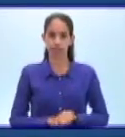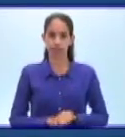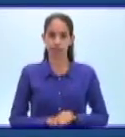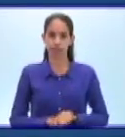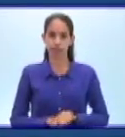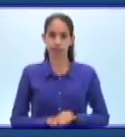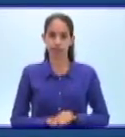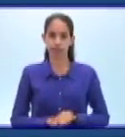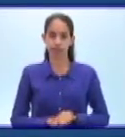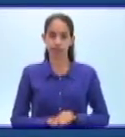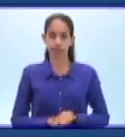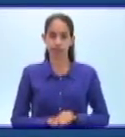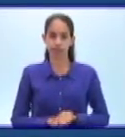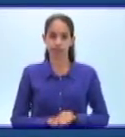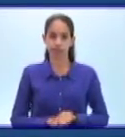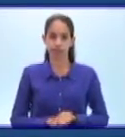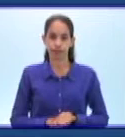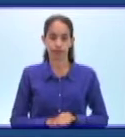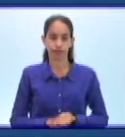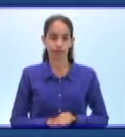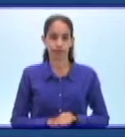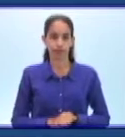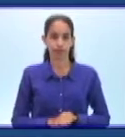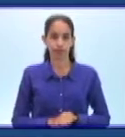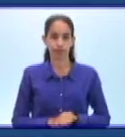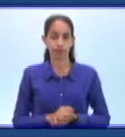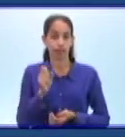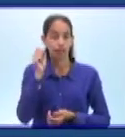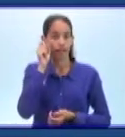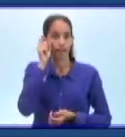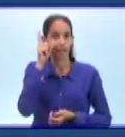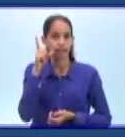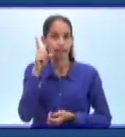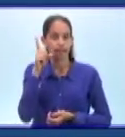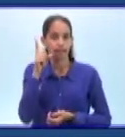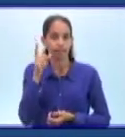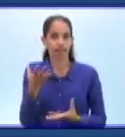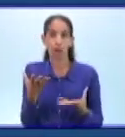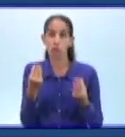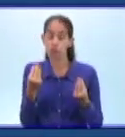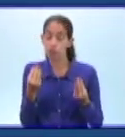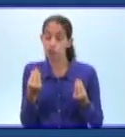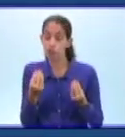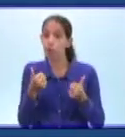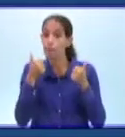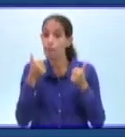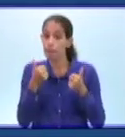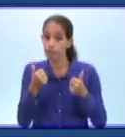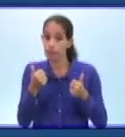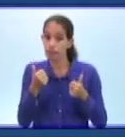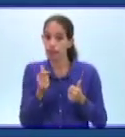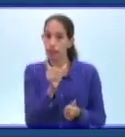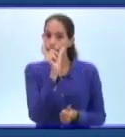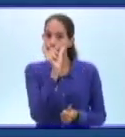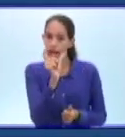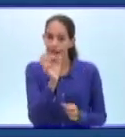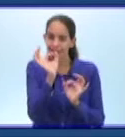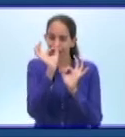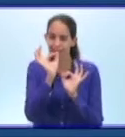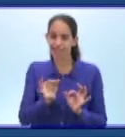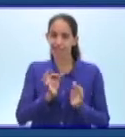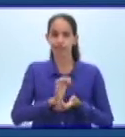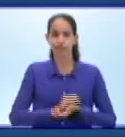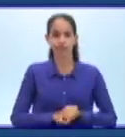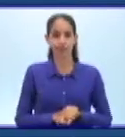calidad, tienen que estar claras. Tiene que ser suficiente, aunque busque la palabra precisa,